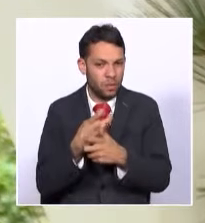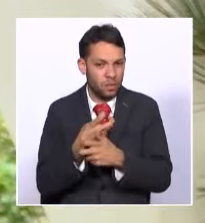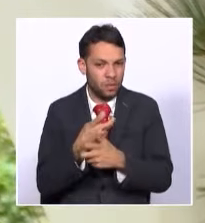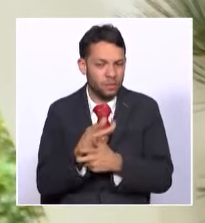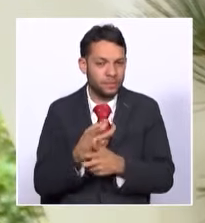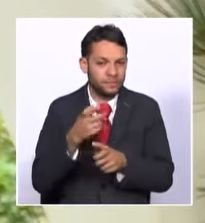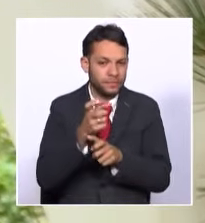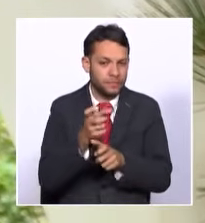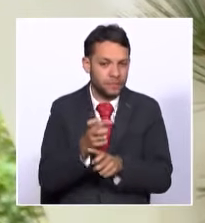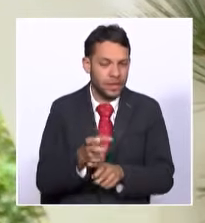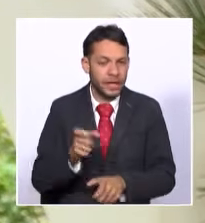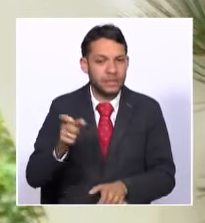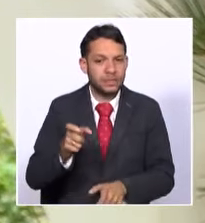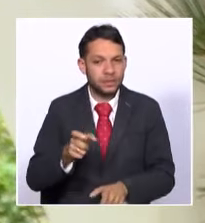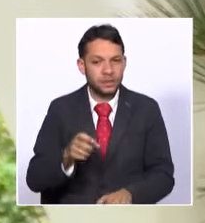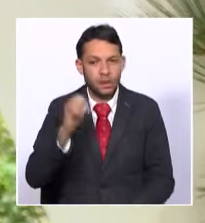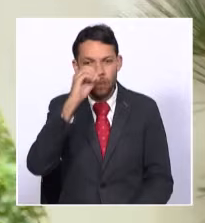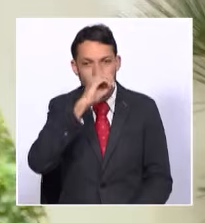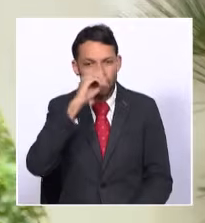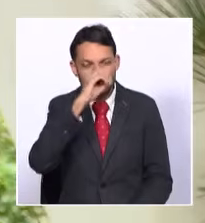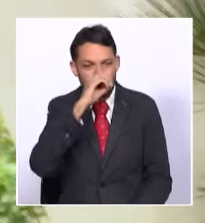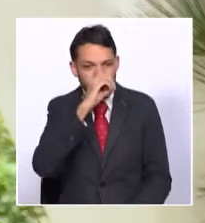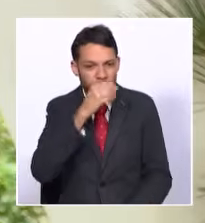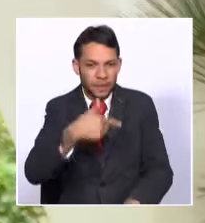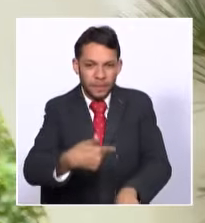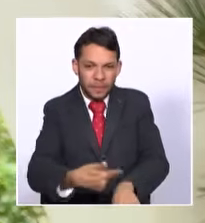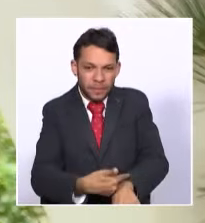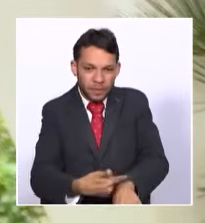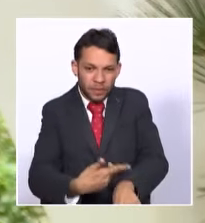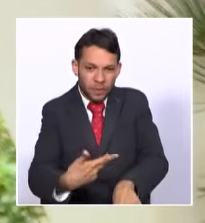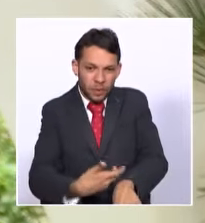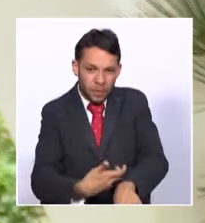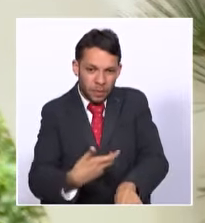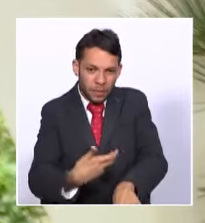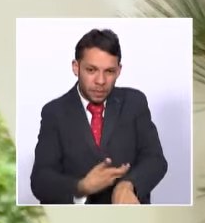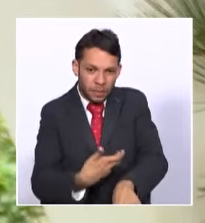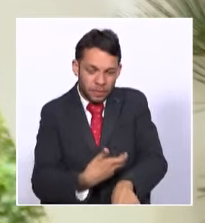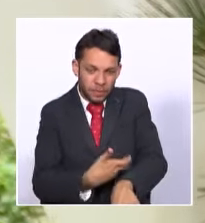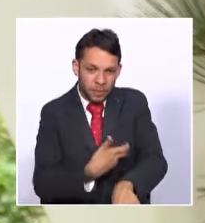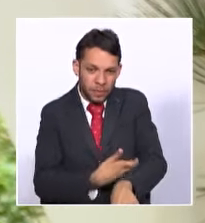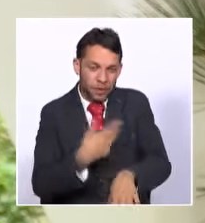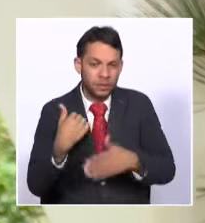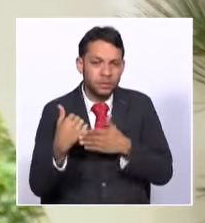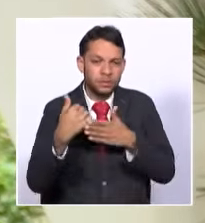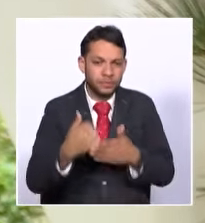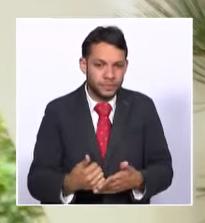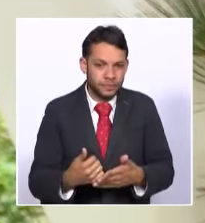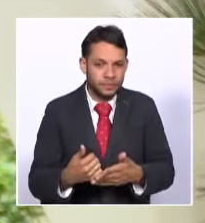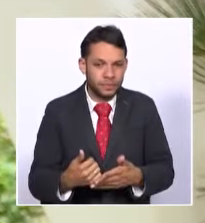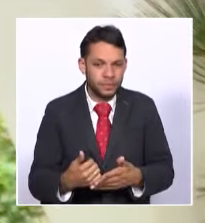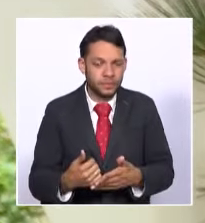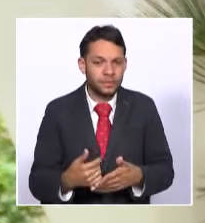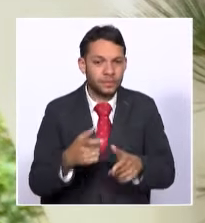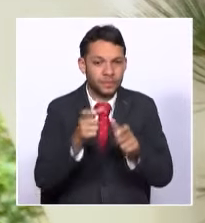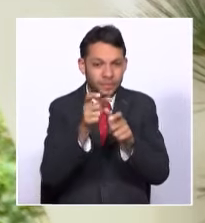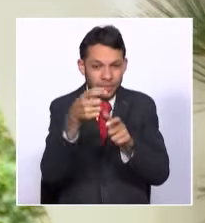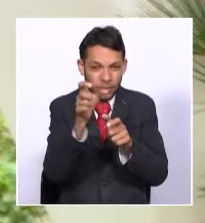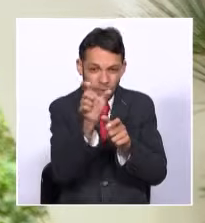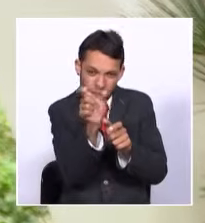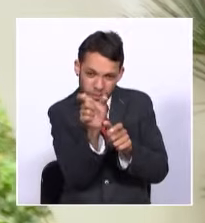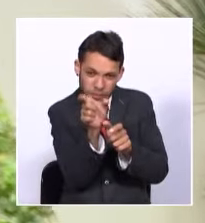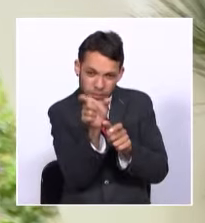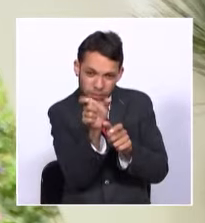el ozono. El ozono paravertebral nos permite básicamente hacer que ese disco se